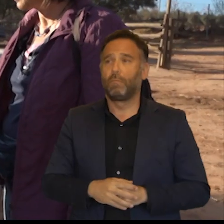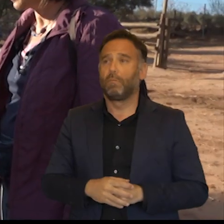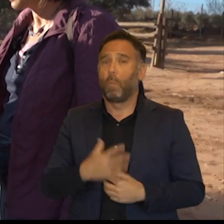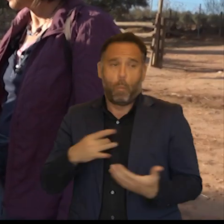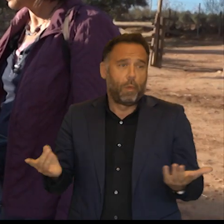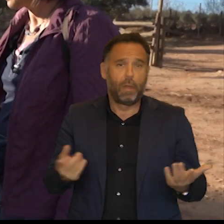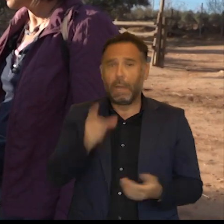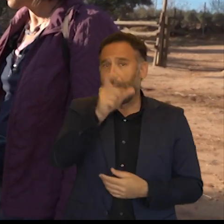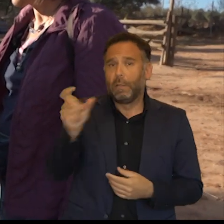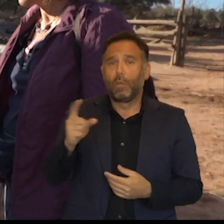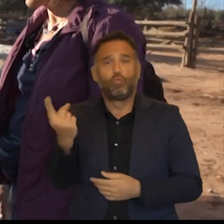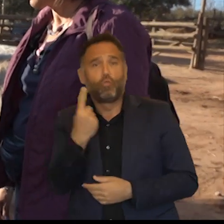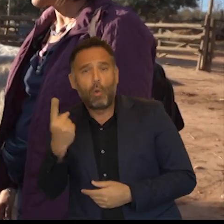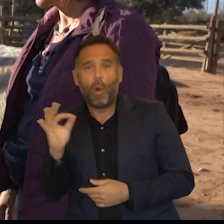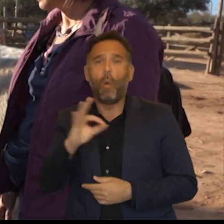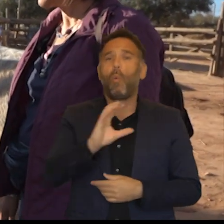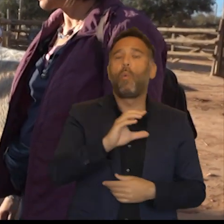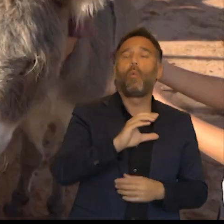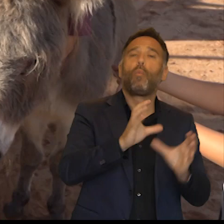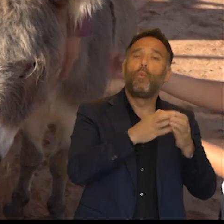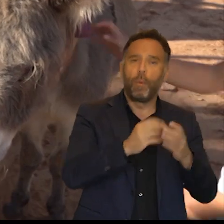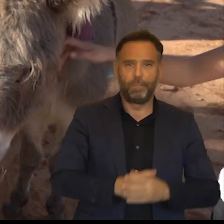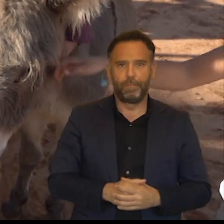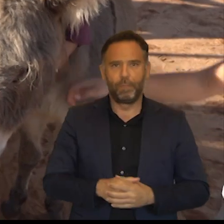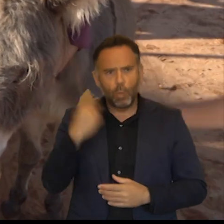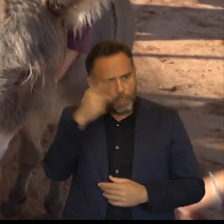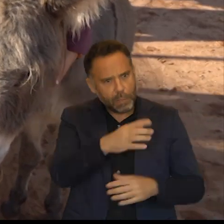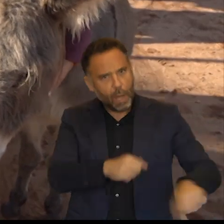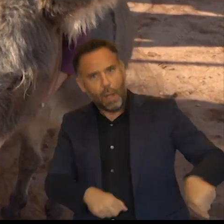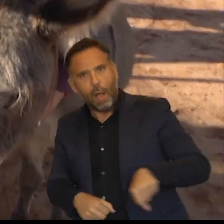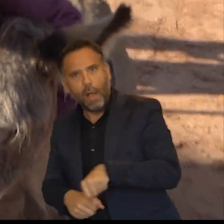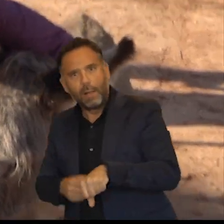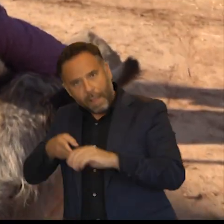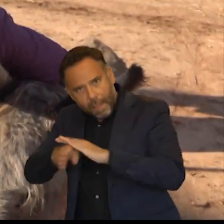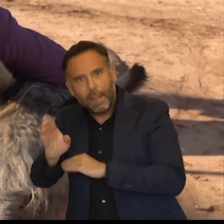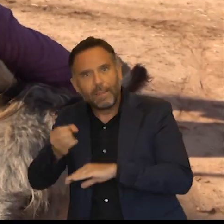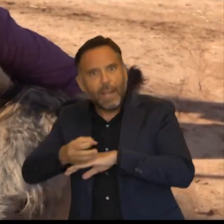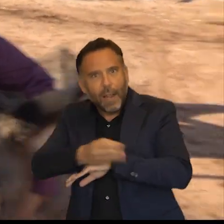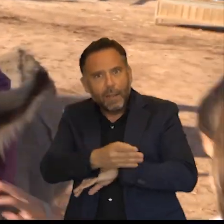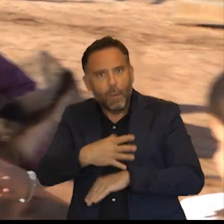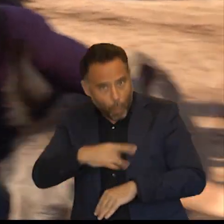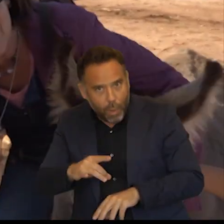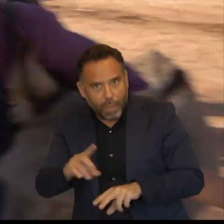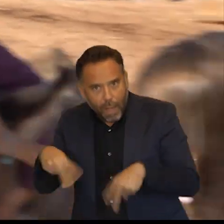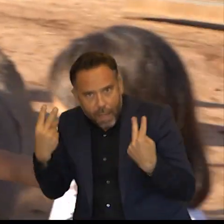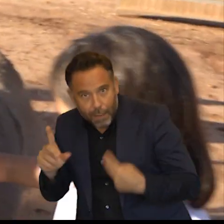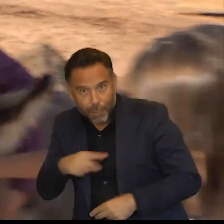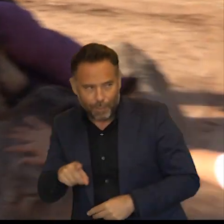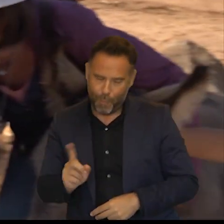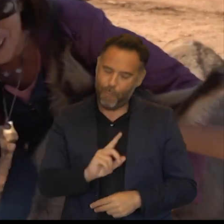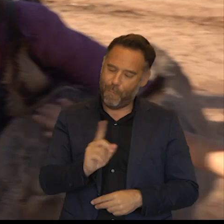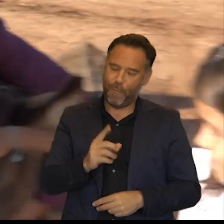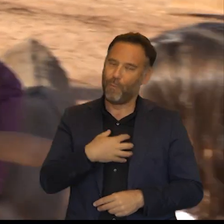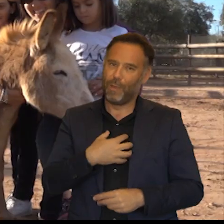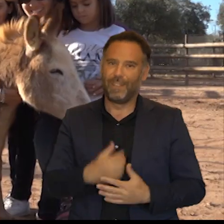y puede venir la gente desde sola o con grupo. Claro, ¿tú crees que caben en el tren? ¿Tú crees que no dejan?